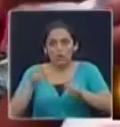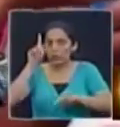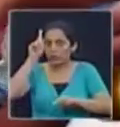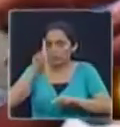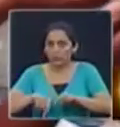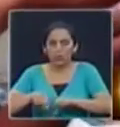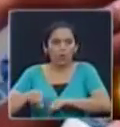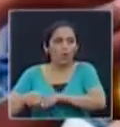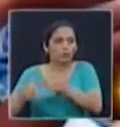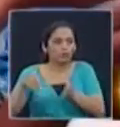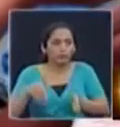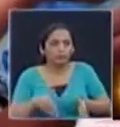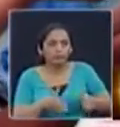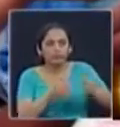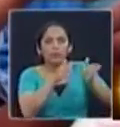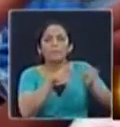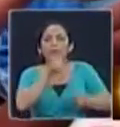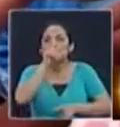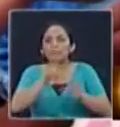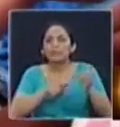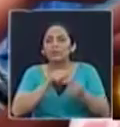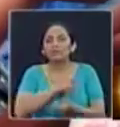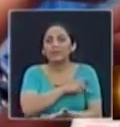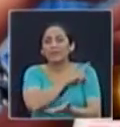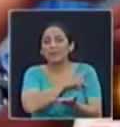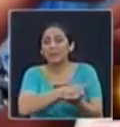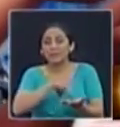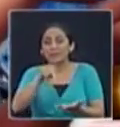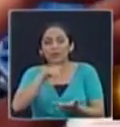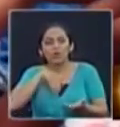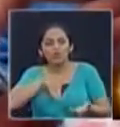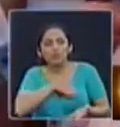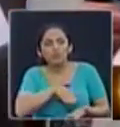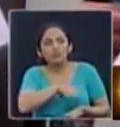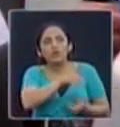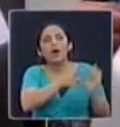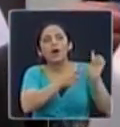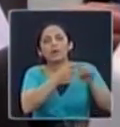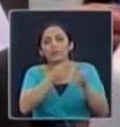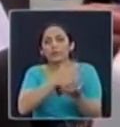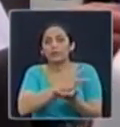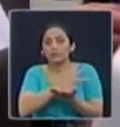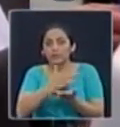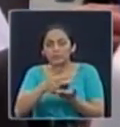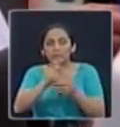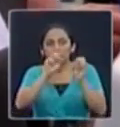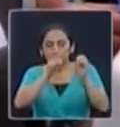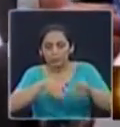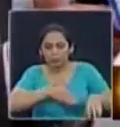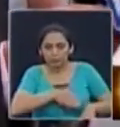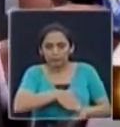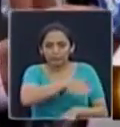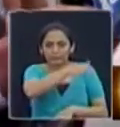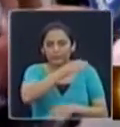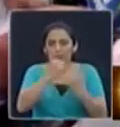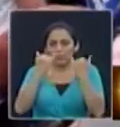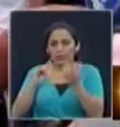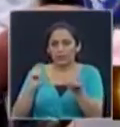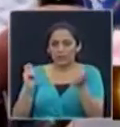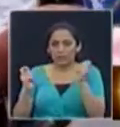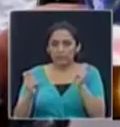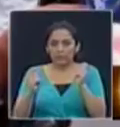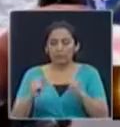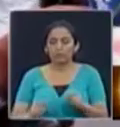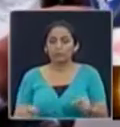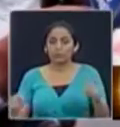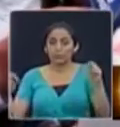contraflujo para descongestionar el tránsito que viene de la perimetral hacia la terminal terrestre. Vamos primero a hacer una separación de la pasarela